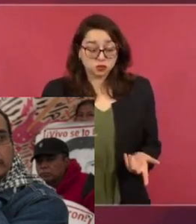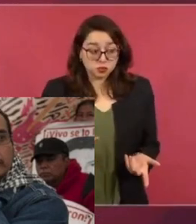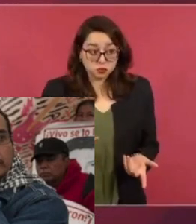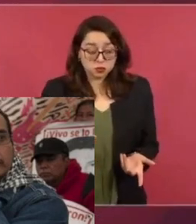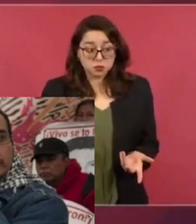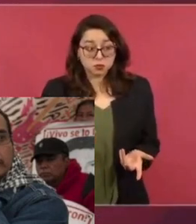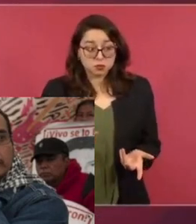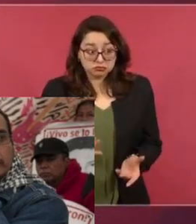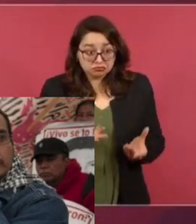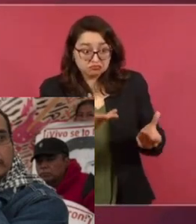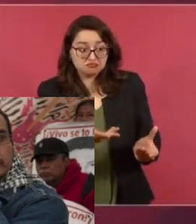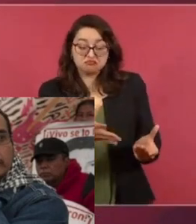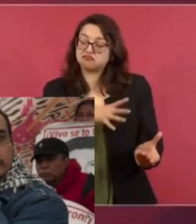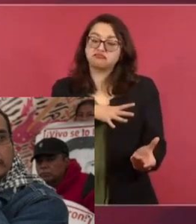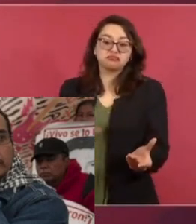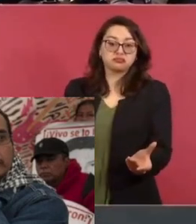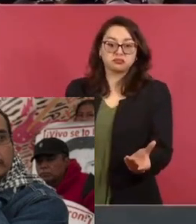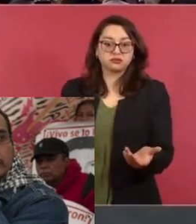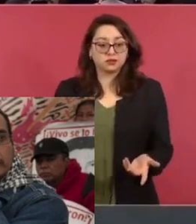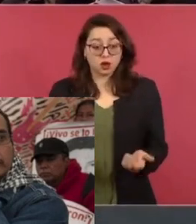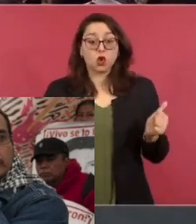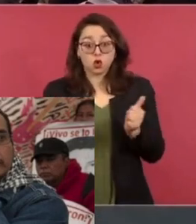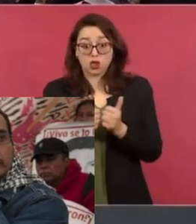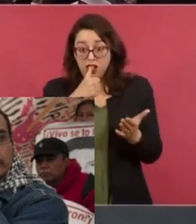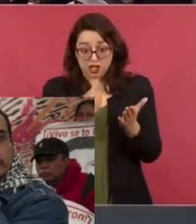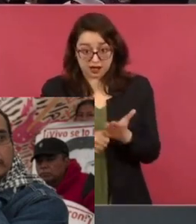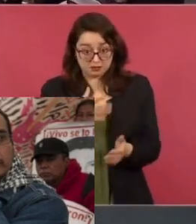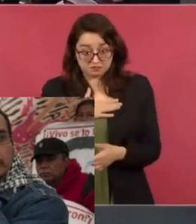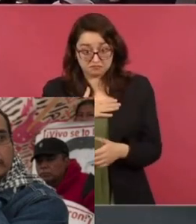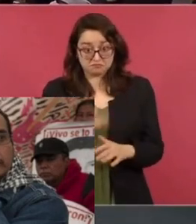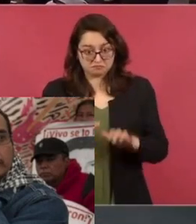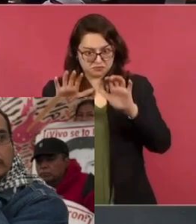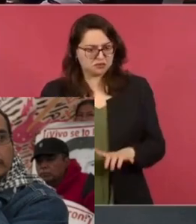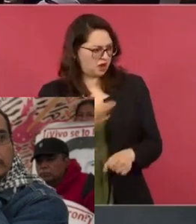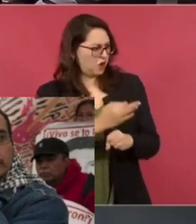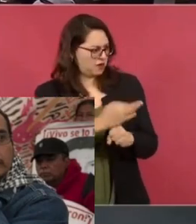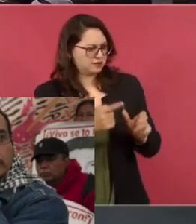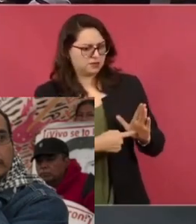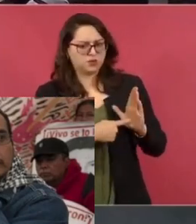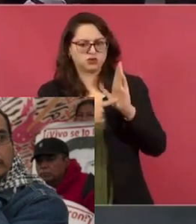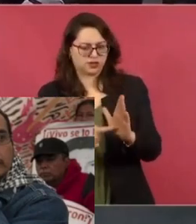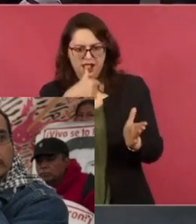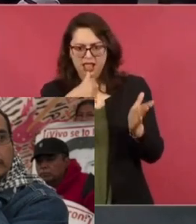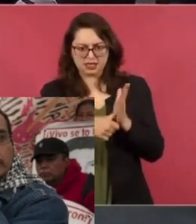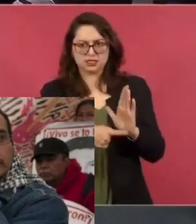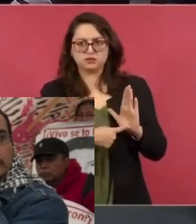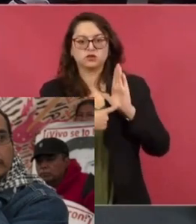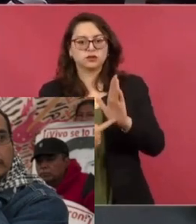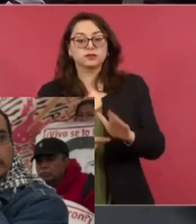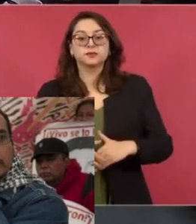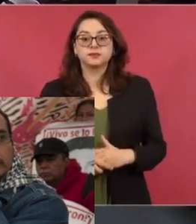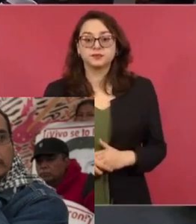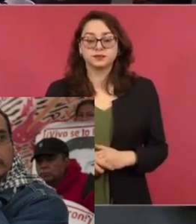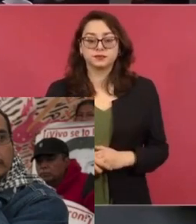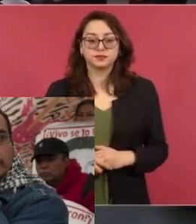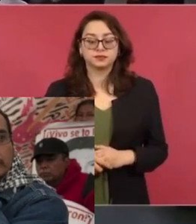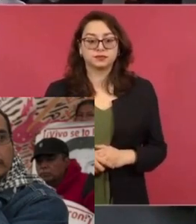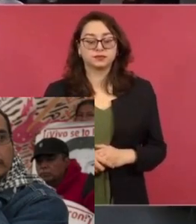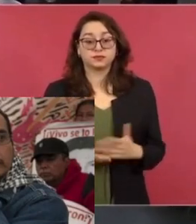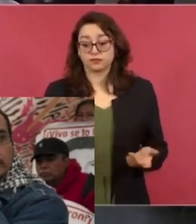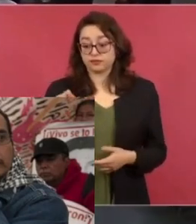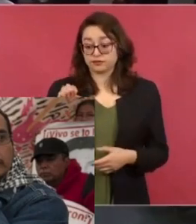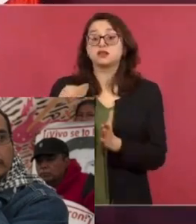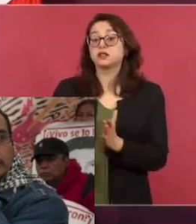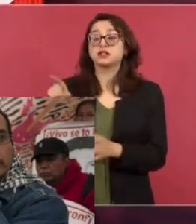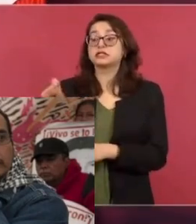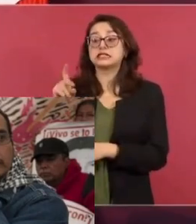quisieron recibir el informe, porque es una carta mía, que quiero que se conozca, es más, ponla, ¿no? ¡Producción! Más el informe de la Secretaría